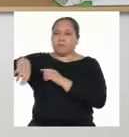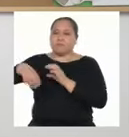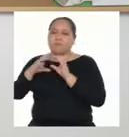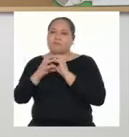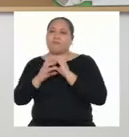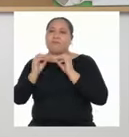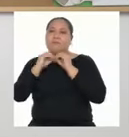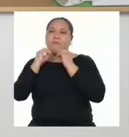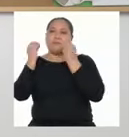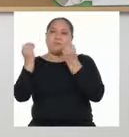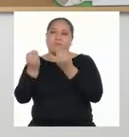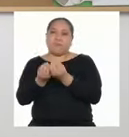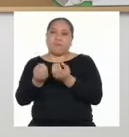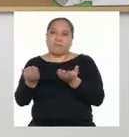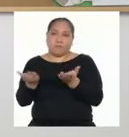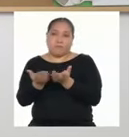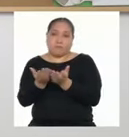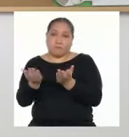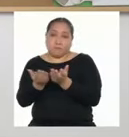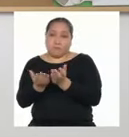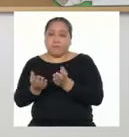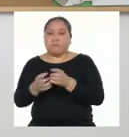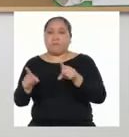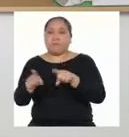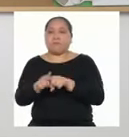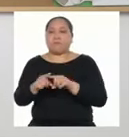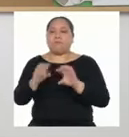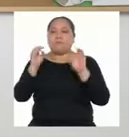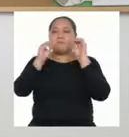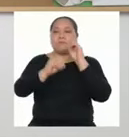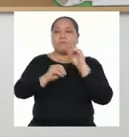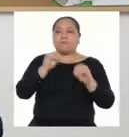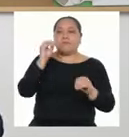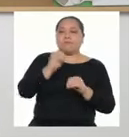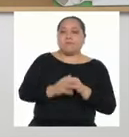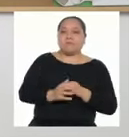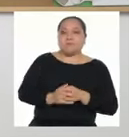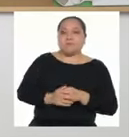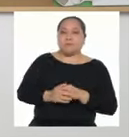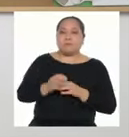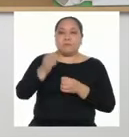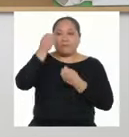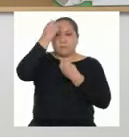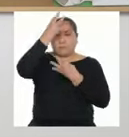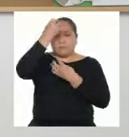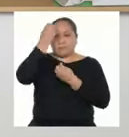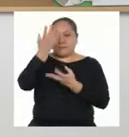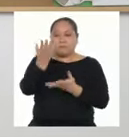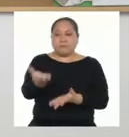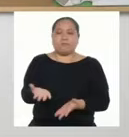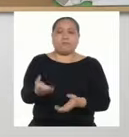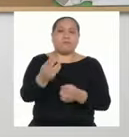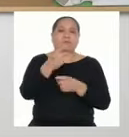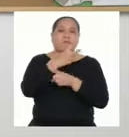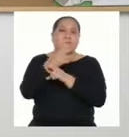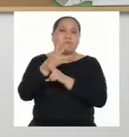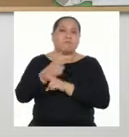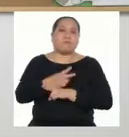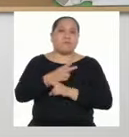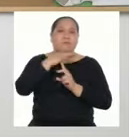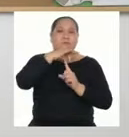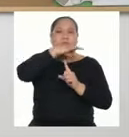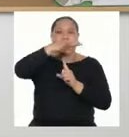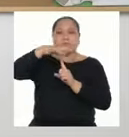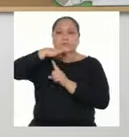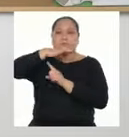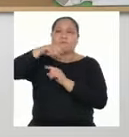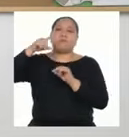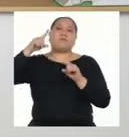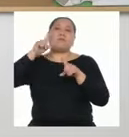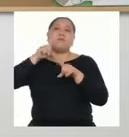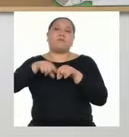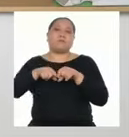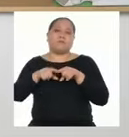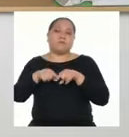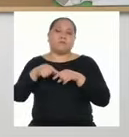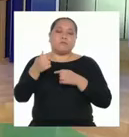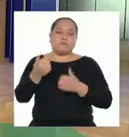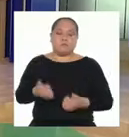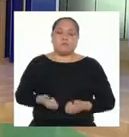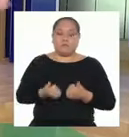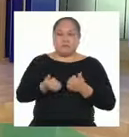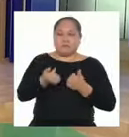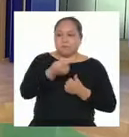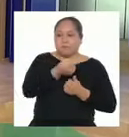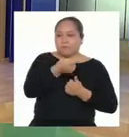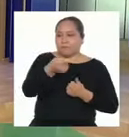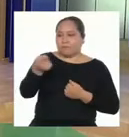instituciones educativas, se planifican campañas basadas en el cuidado del ambiente, dependiendo de la realidad en la que